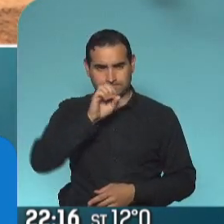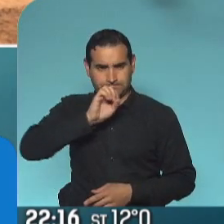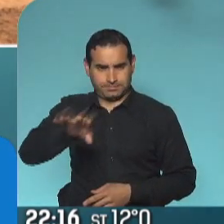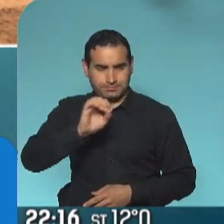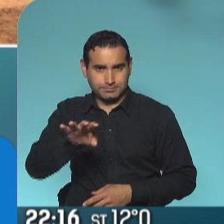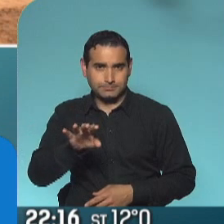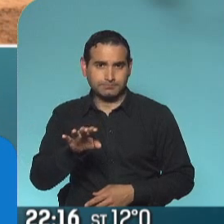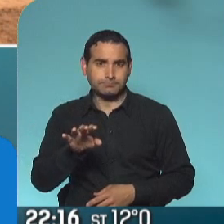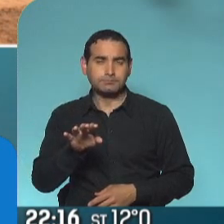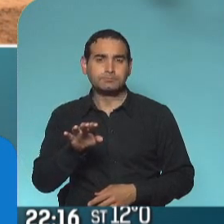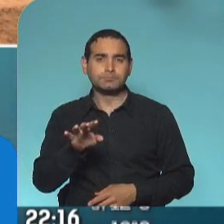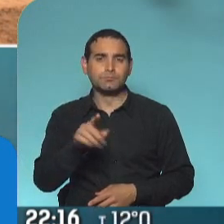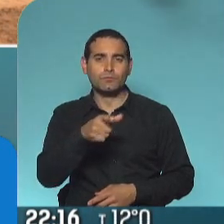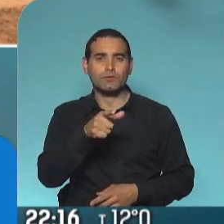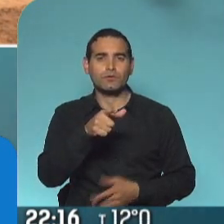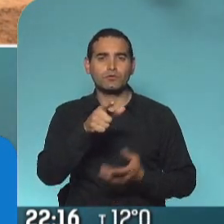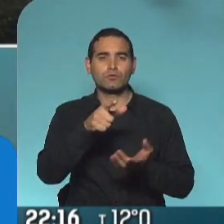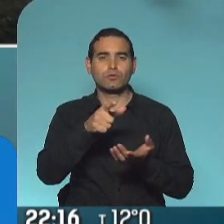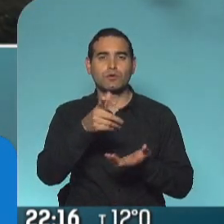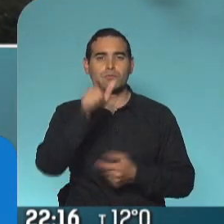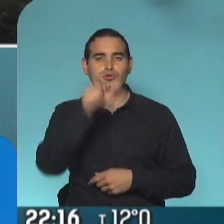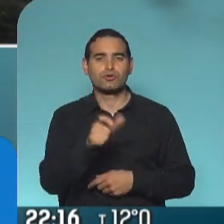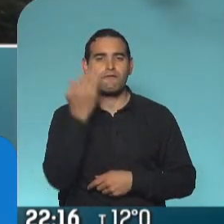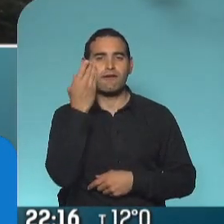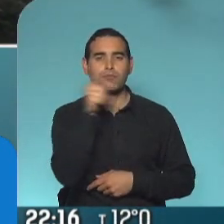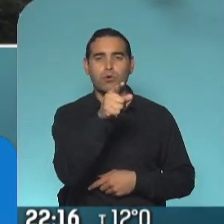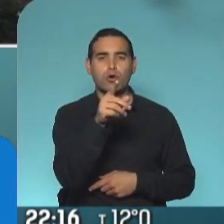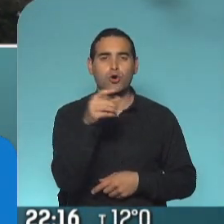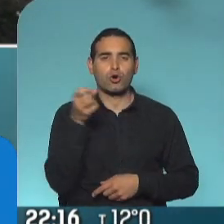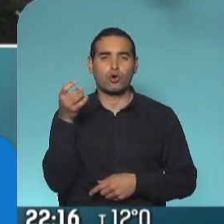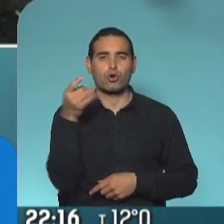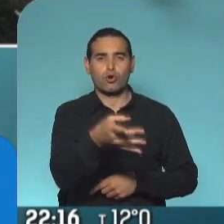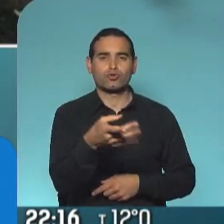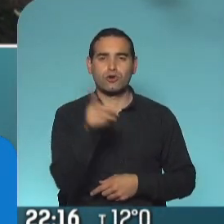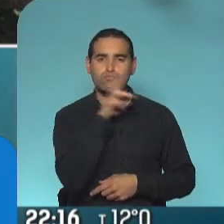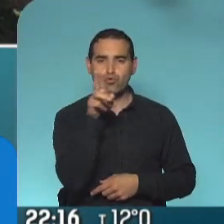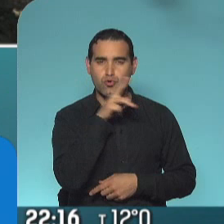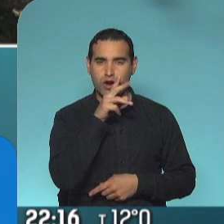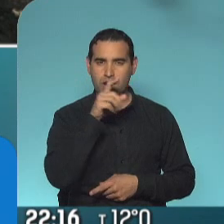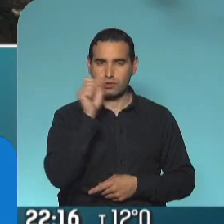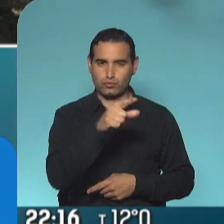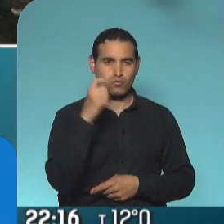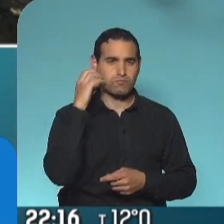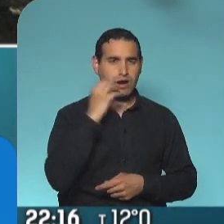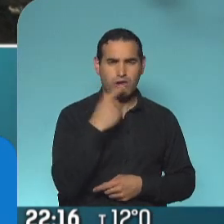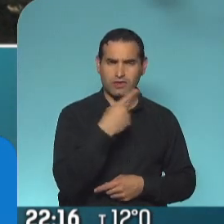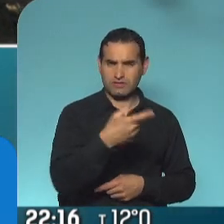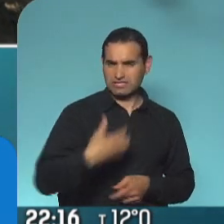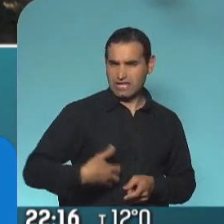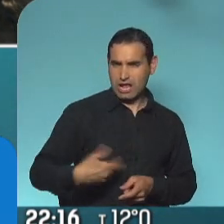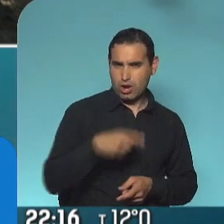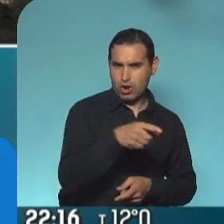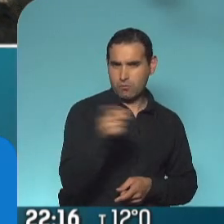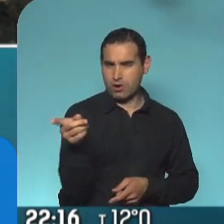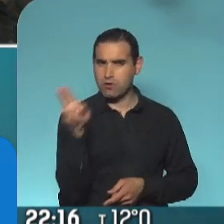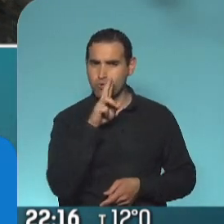de un usuario de Facebook a la mujer de Macron, sugiriendo que había celos por la juventud de